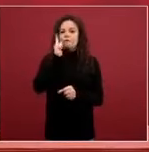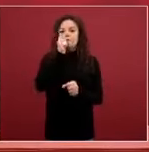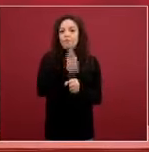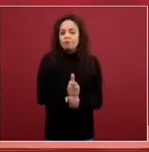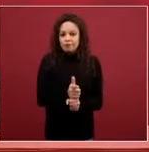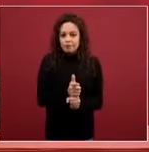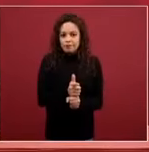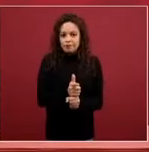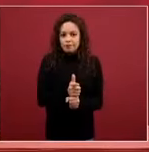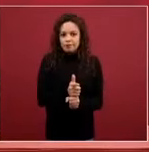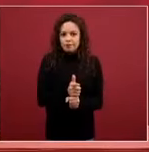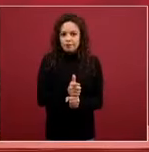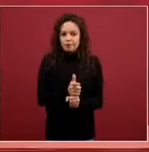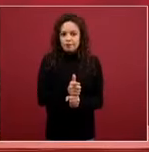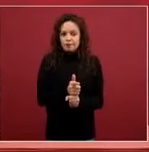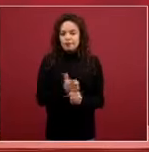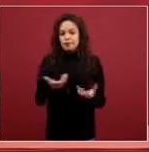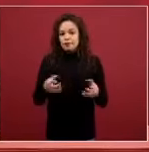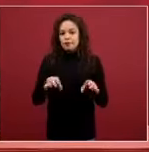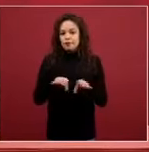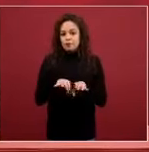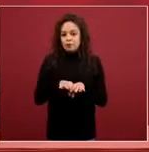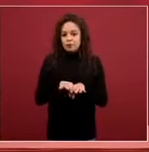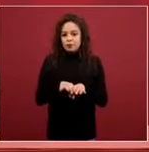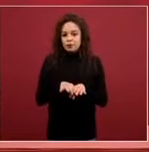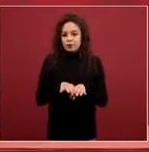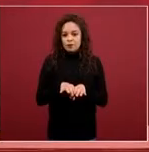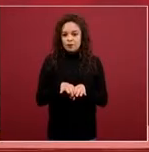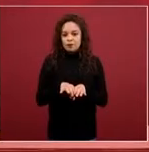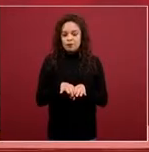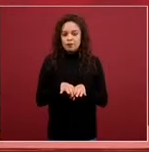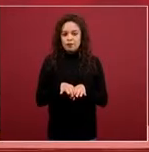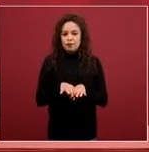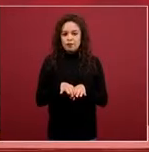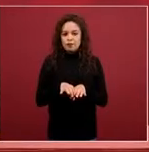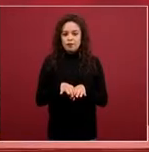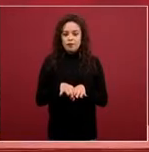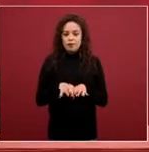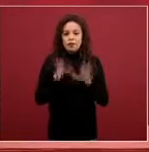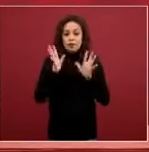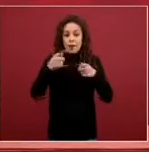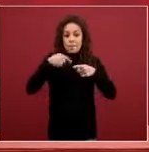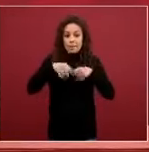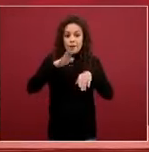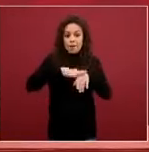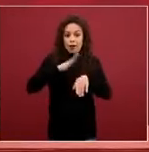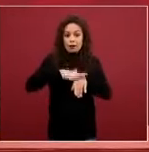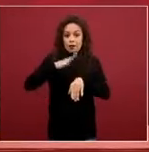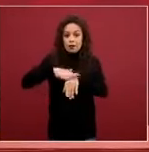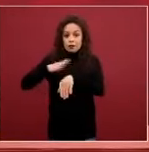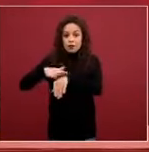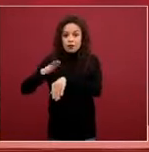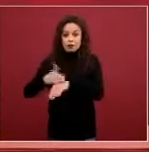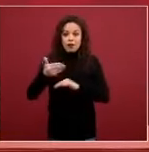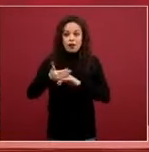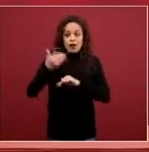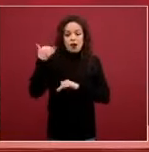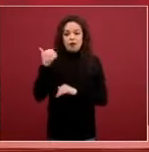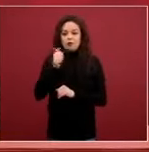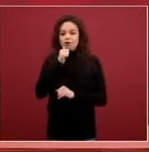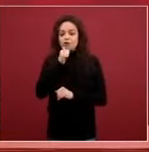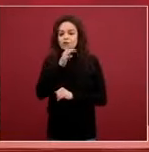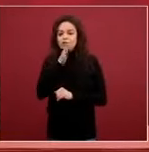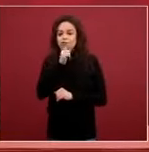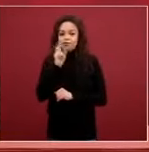mejor tendencias o cargas que en su momento estaban un poco más ocultas porque estábamos viendo a todos los acumulados desde que